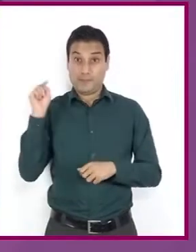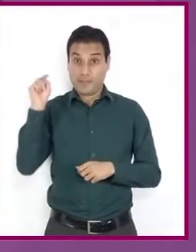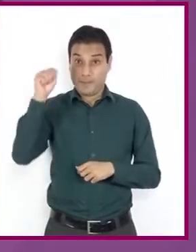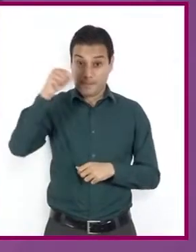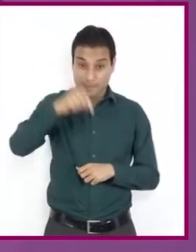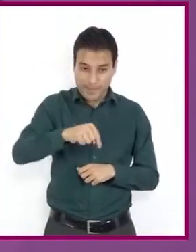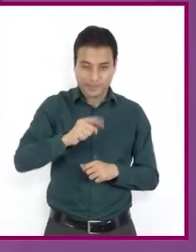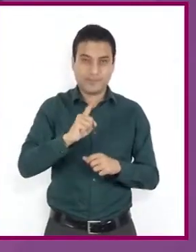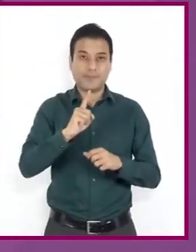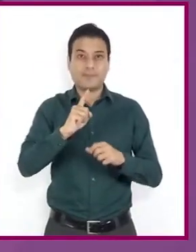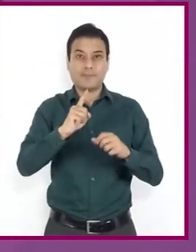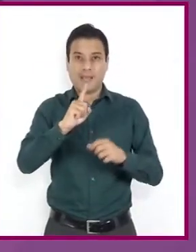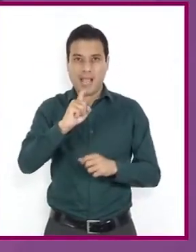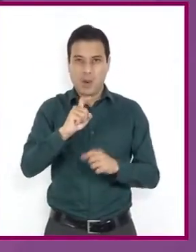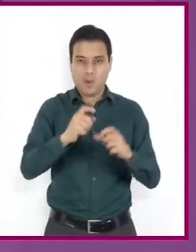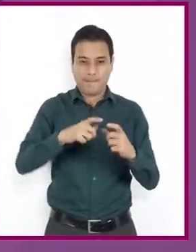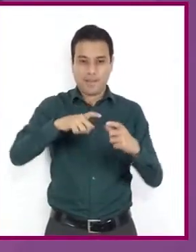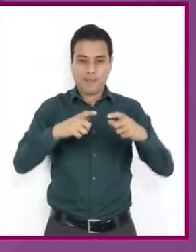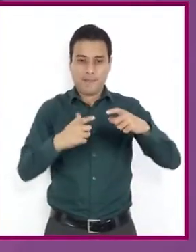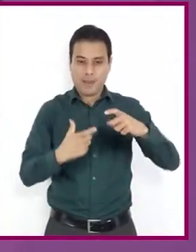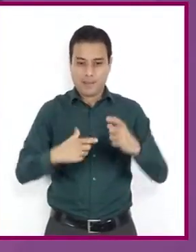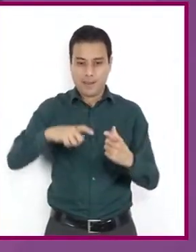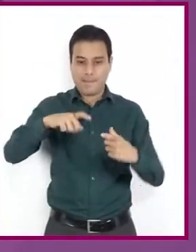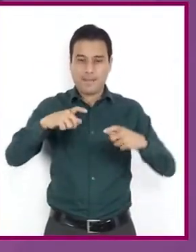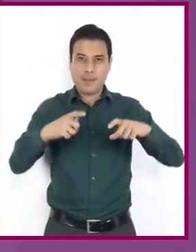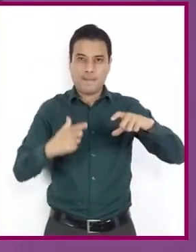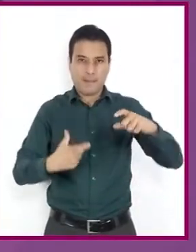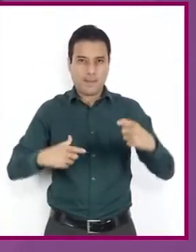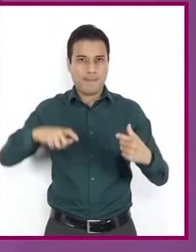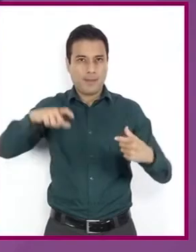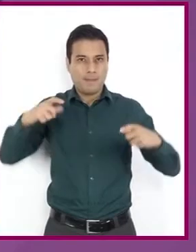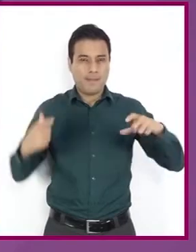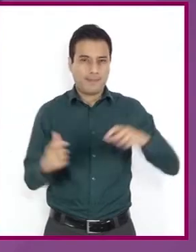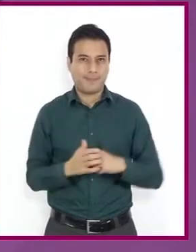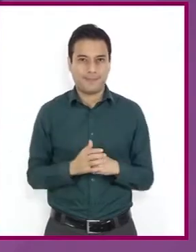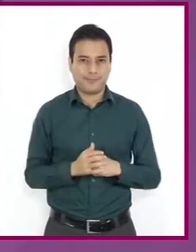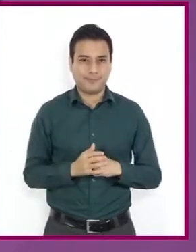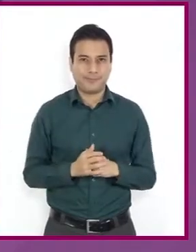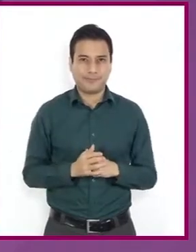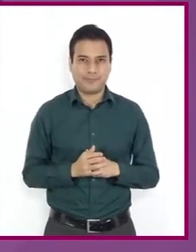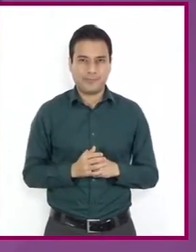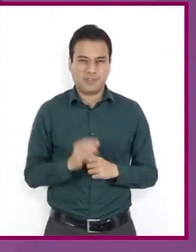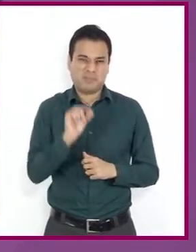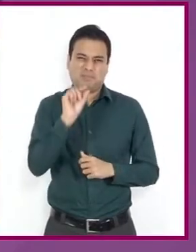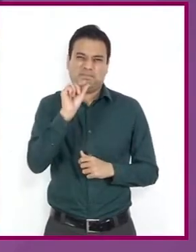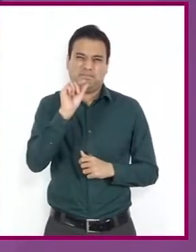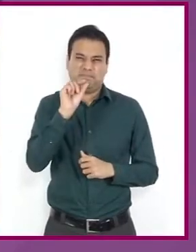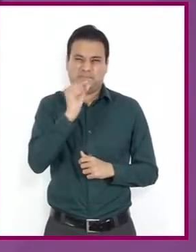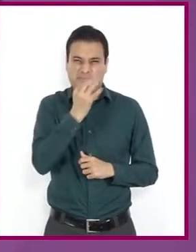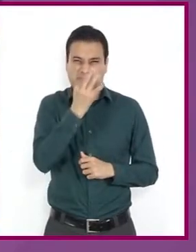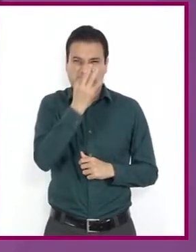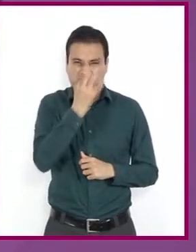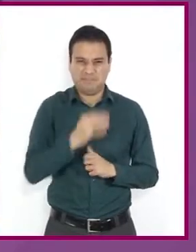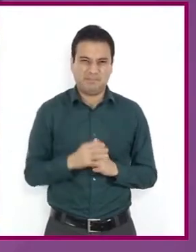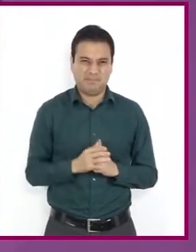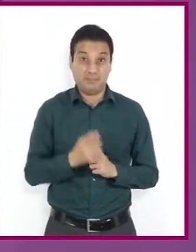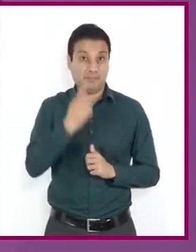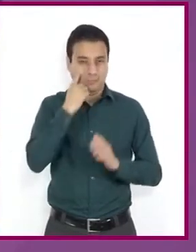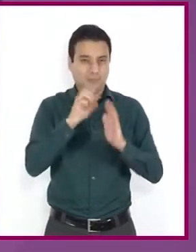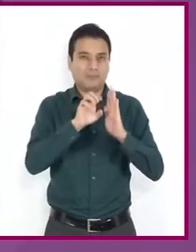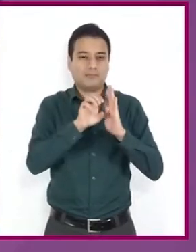perturba el agua en la zona donde ha hecho contacto con esta. Aunque es una pequeña región, si miramos el estanque desde